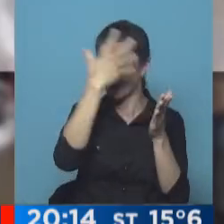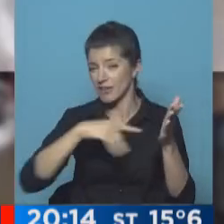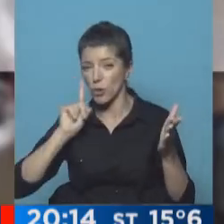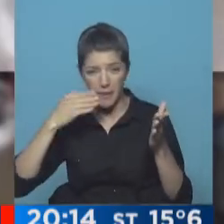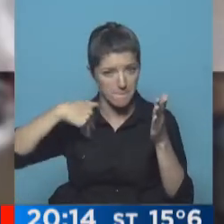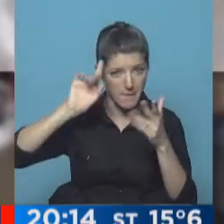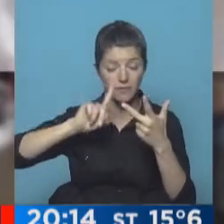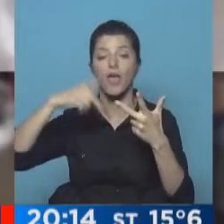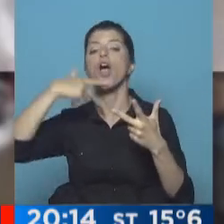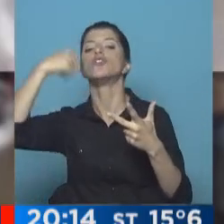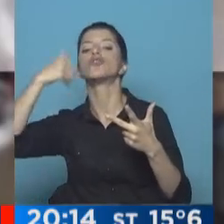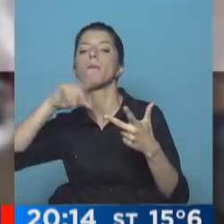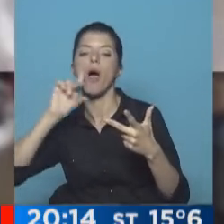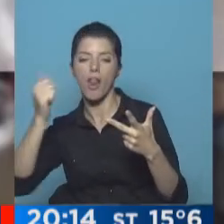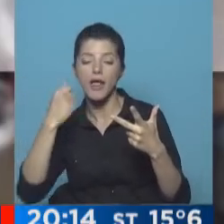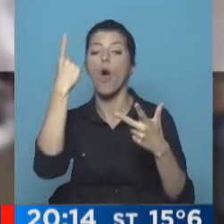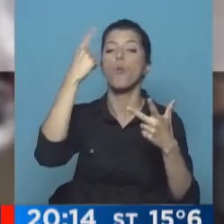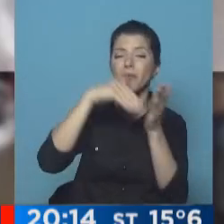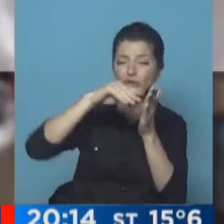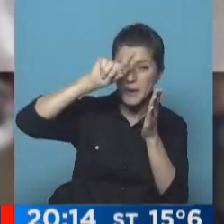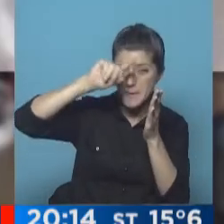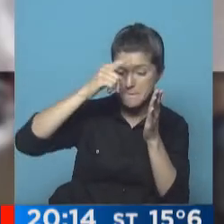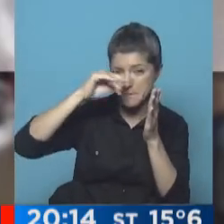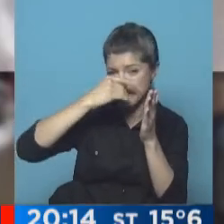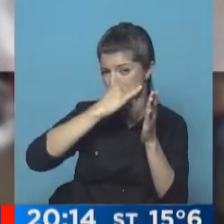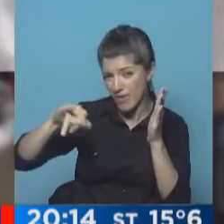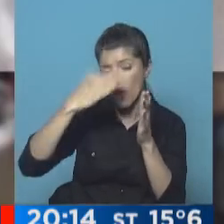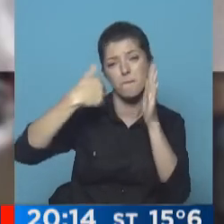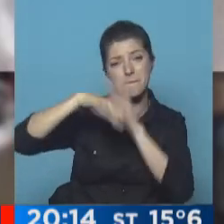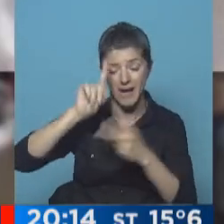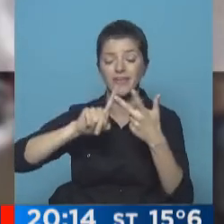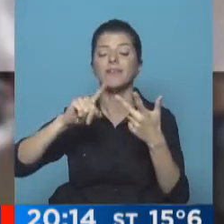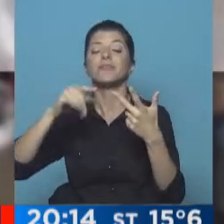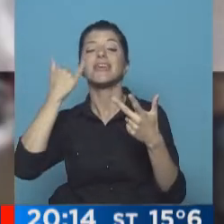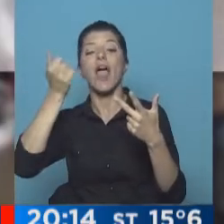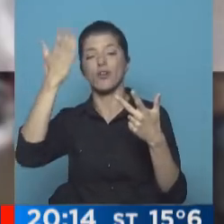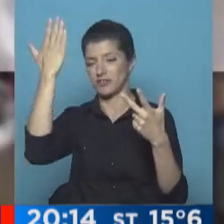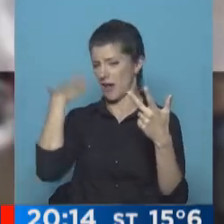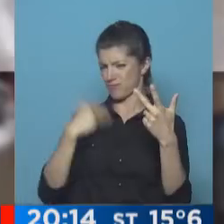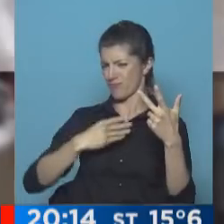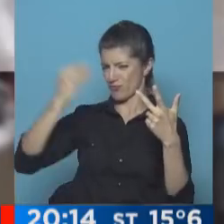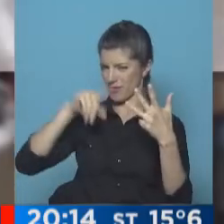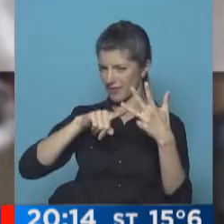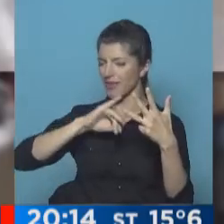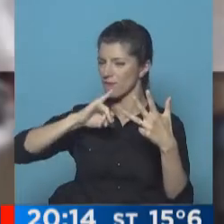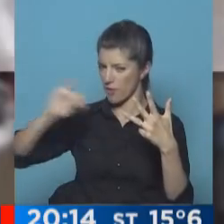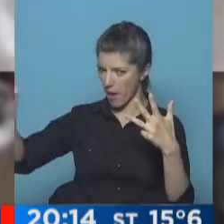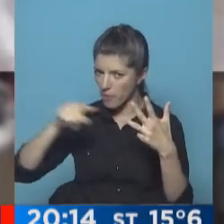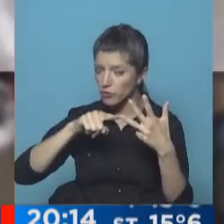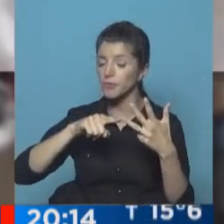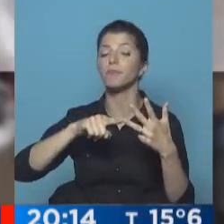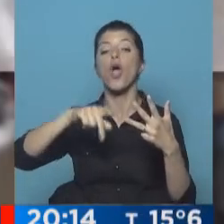somalí más de 1 millón y medio y un dato que ya le hemos mencionado en más de una oportunidad aquí en el noticiero